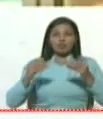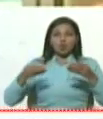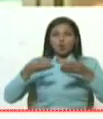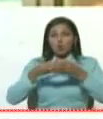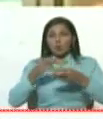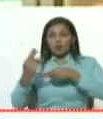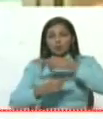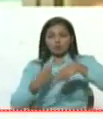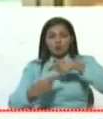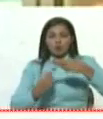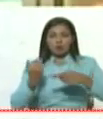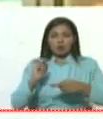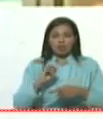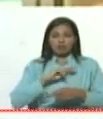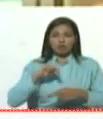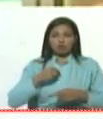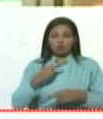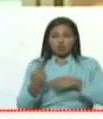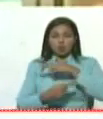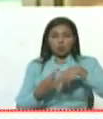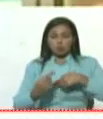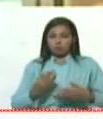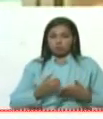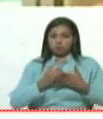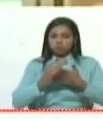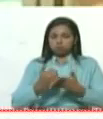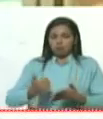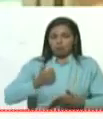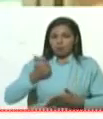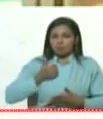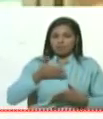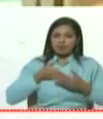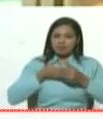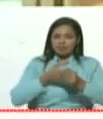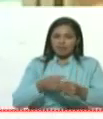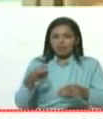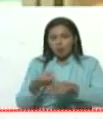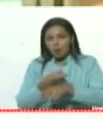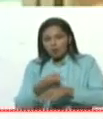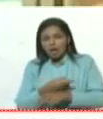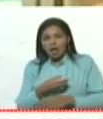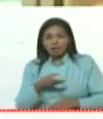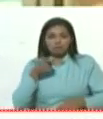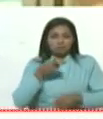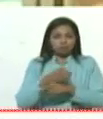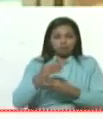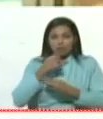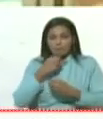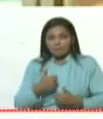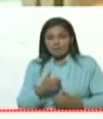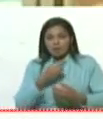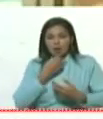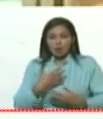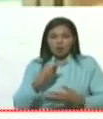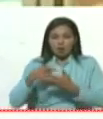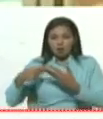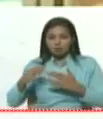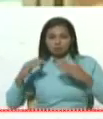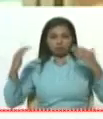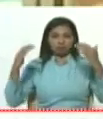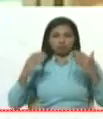generaciones revolucionarias, que la revolución sí les da la oportunidad de dirigir, de gobernar, de mandar para el bien, para lo bueno, para lo